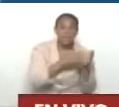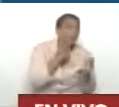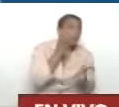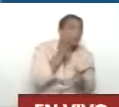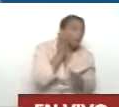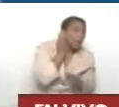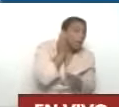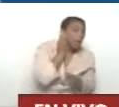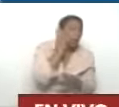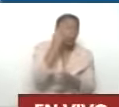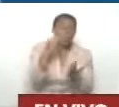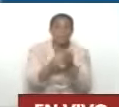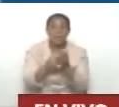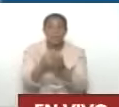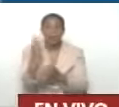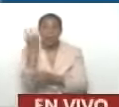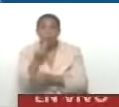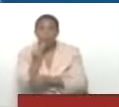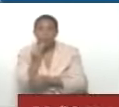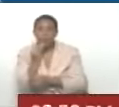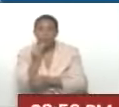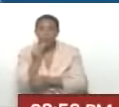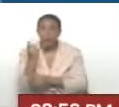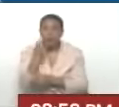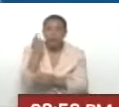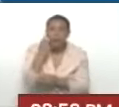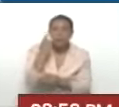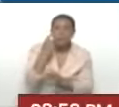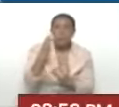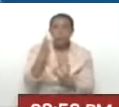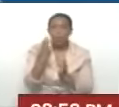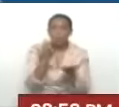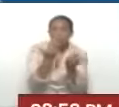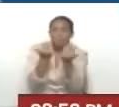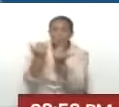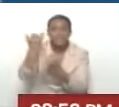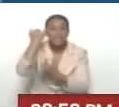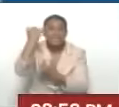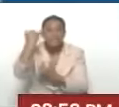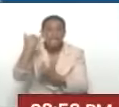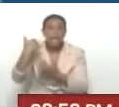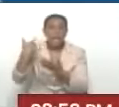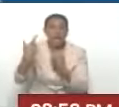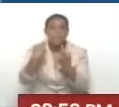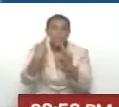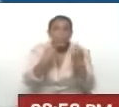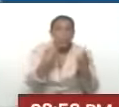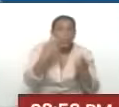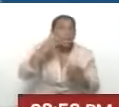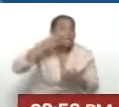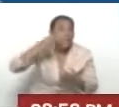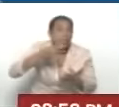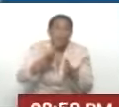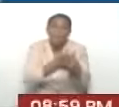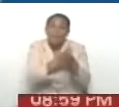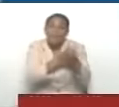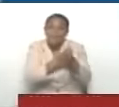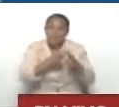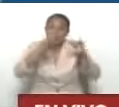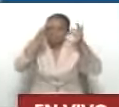Buscando impactar a quienes tienen ideas, verdaderos